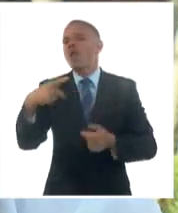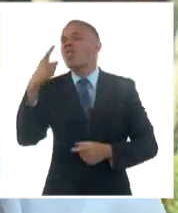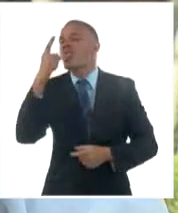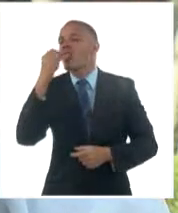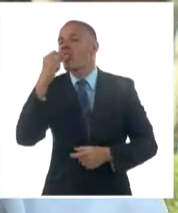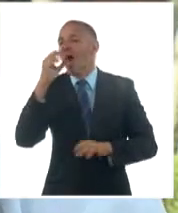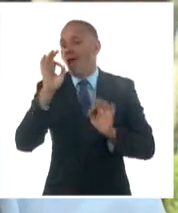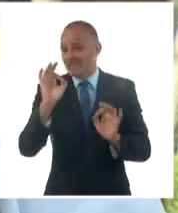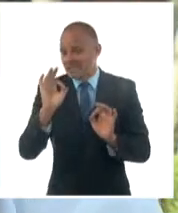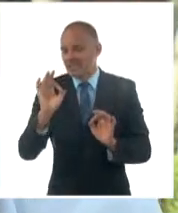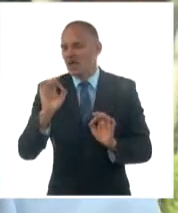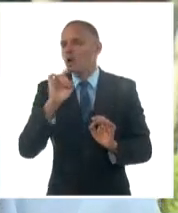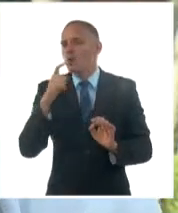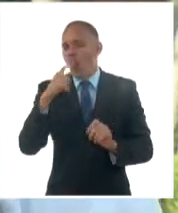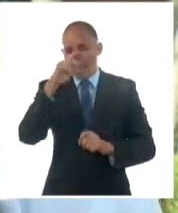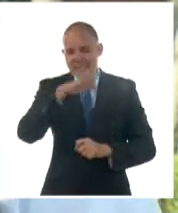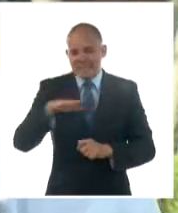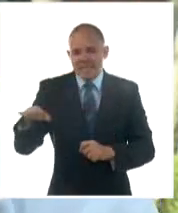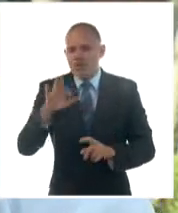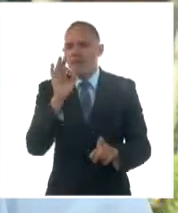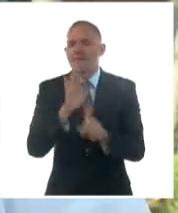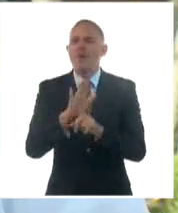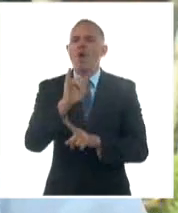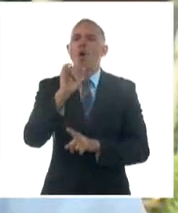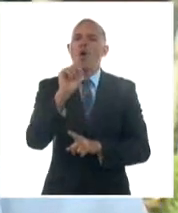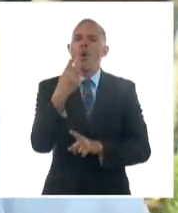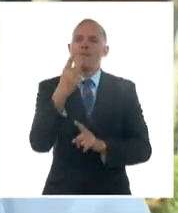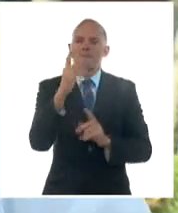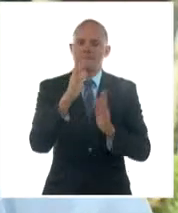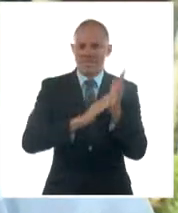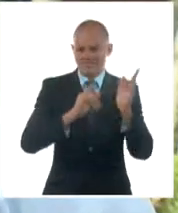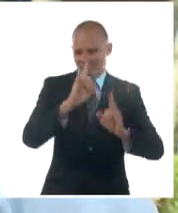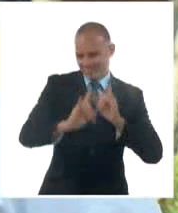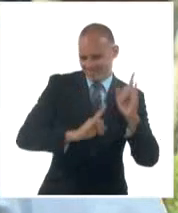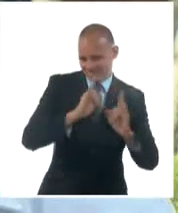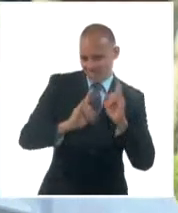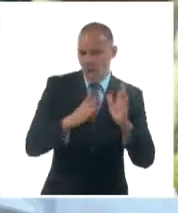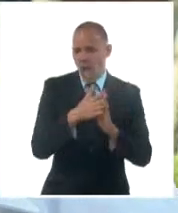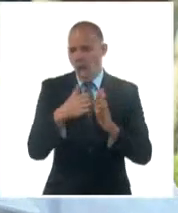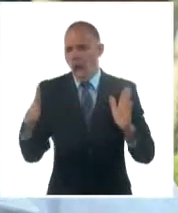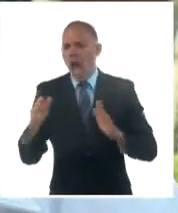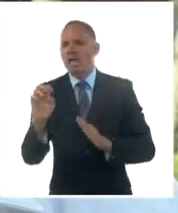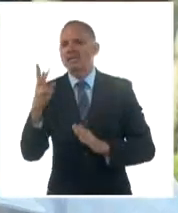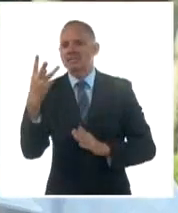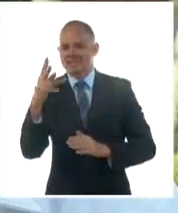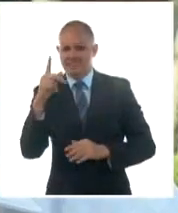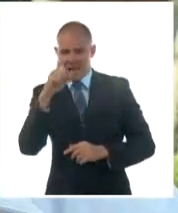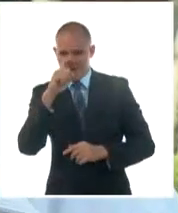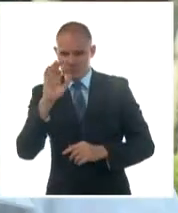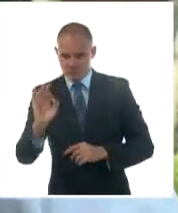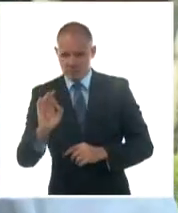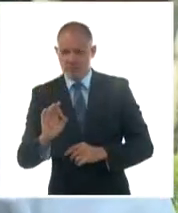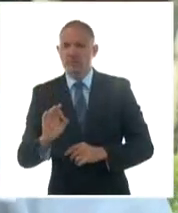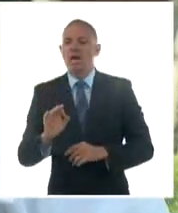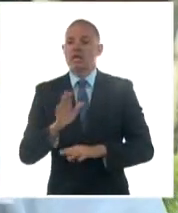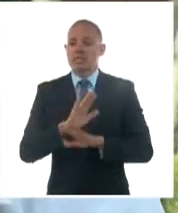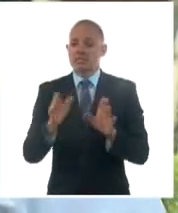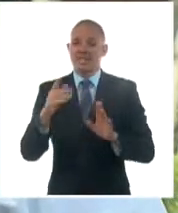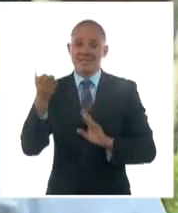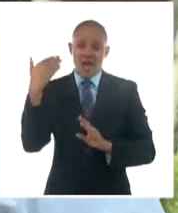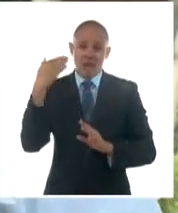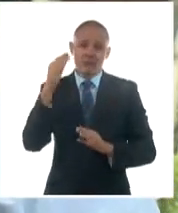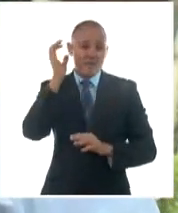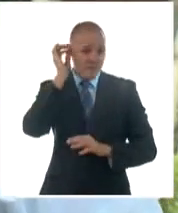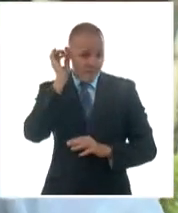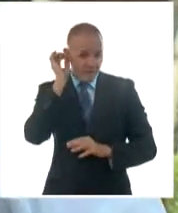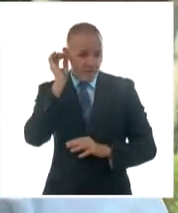donde vamos a inmunizar a los niños desde un mes de nacido hasta menores de 3 años que recibieron una primera dosis en el mes de febrero, y se